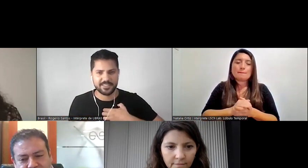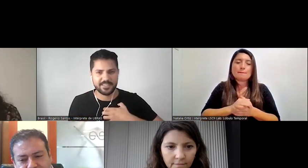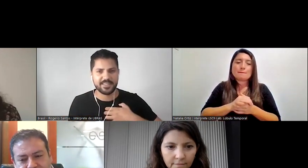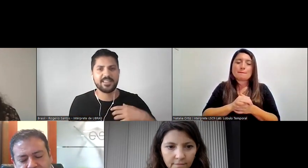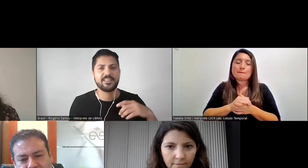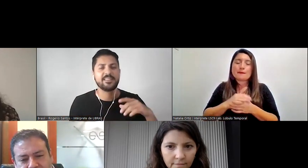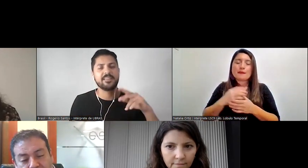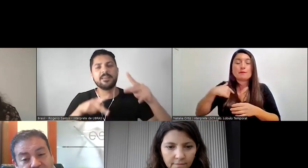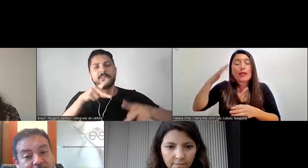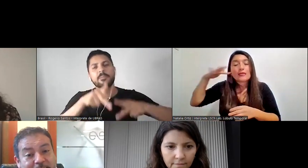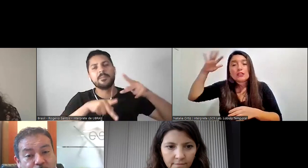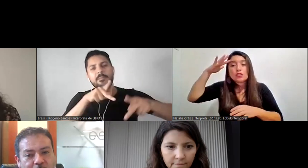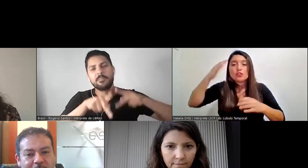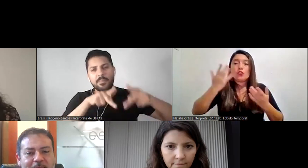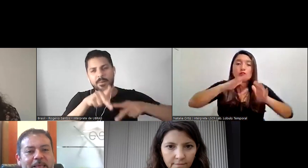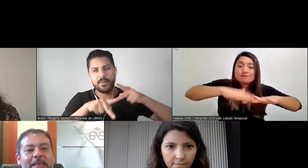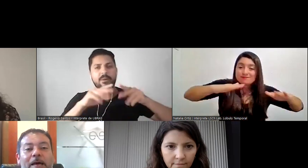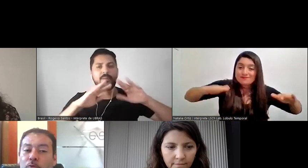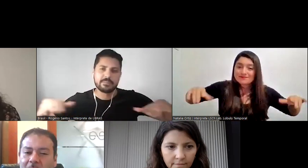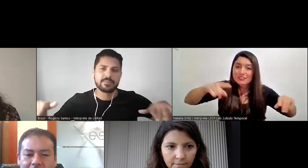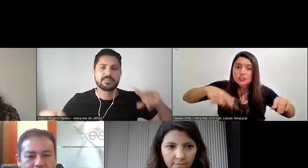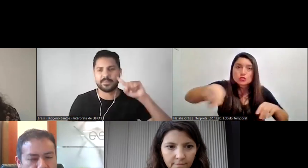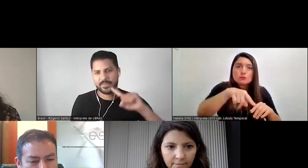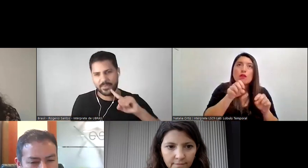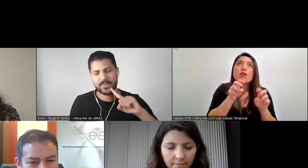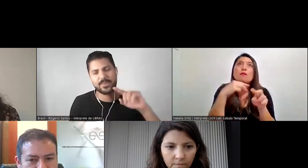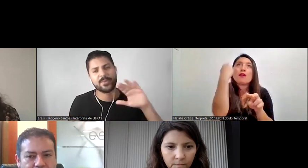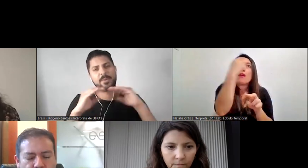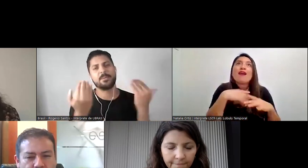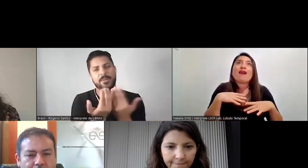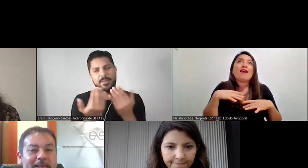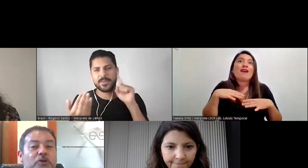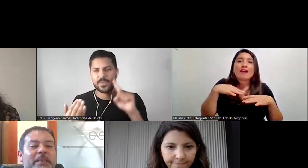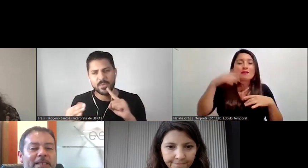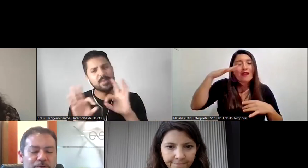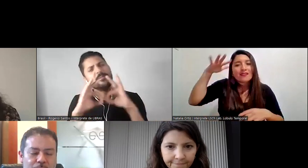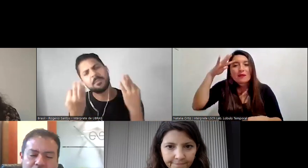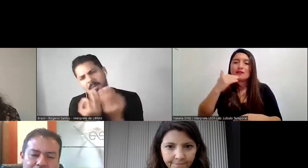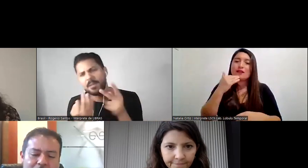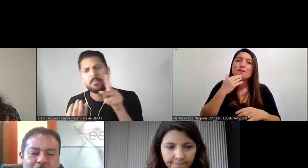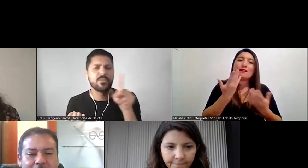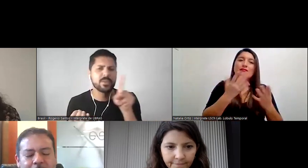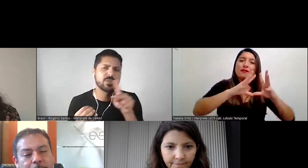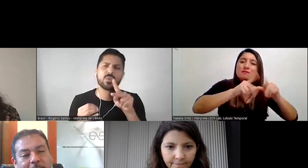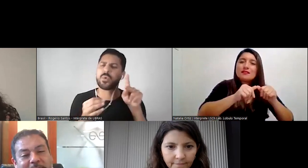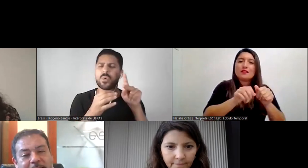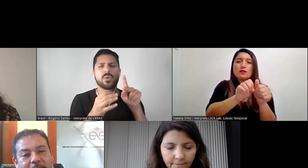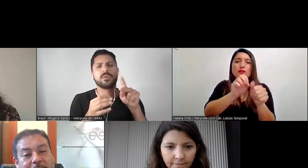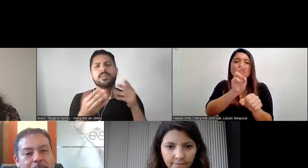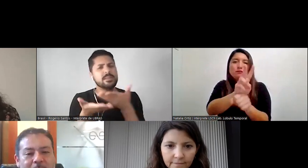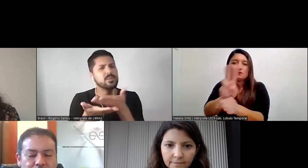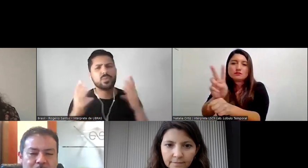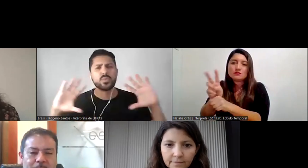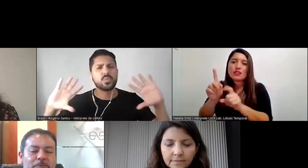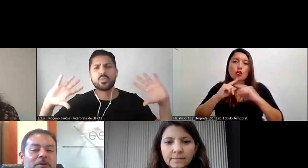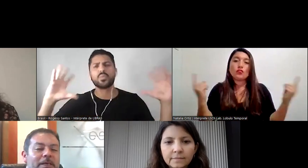población y la primera infancia sorda, y la comunidad, tanto sus familias educadoras y el contexto, en términos de la incidencia